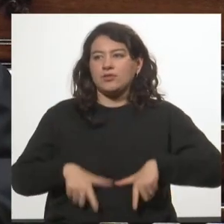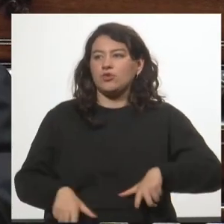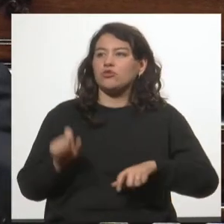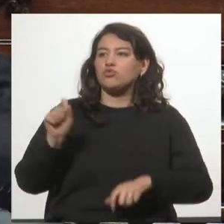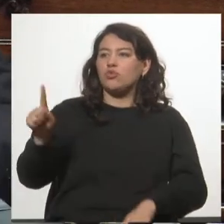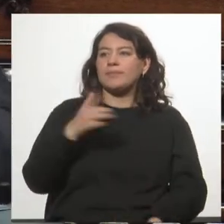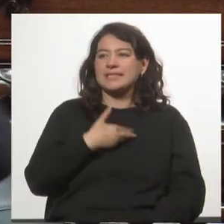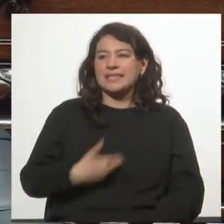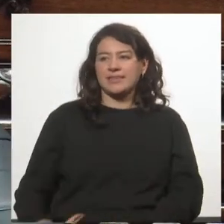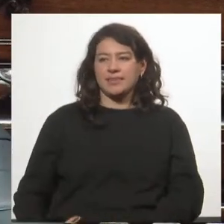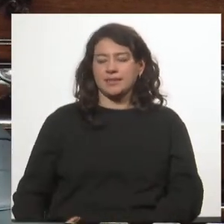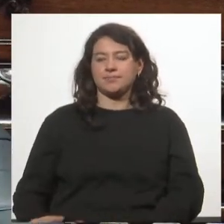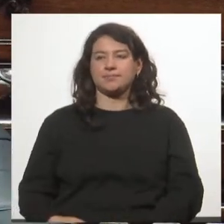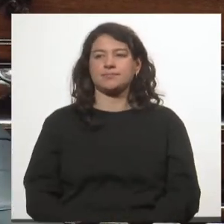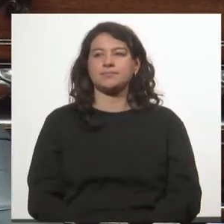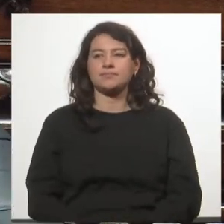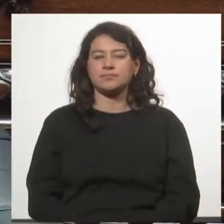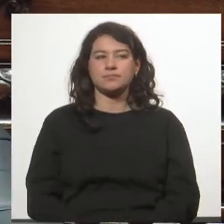presidente